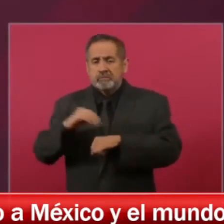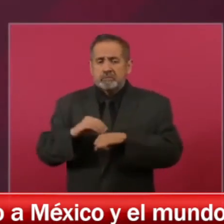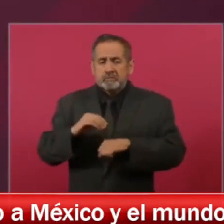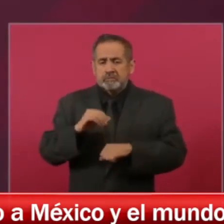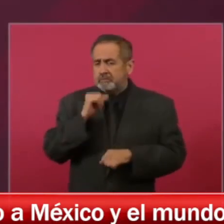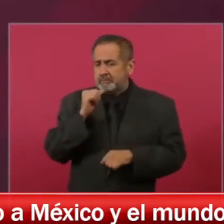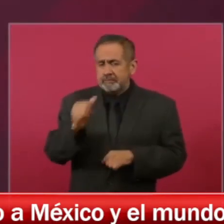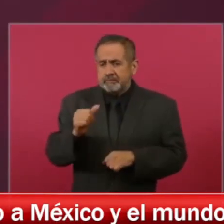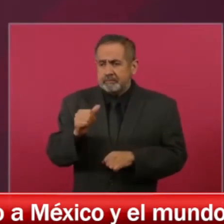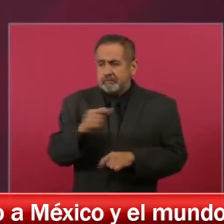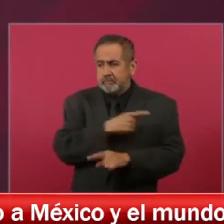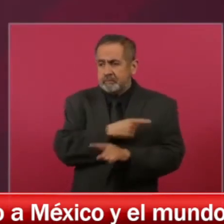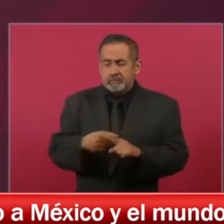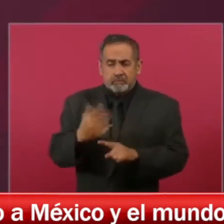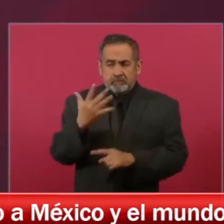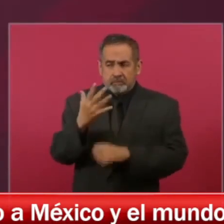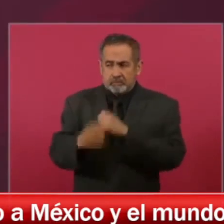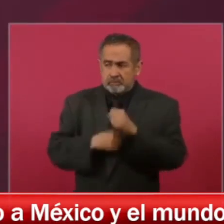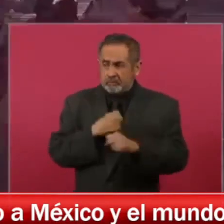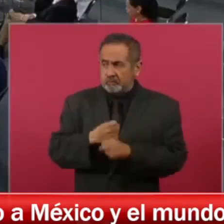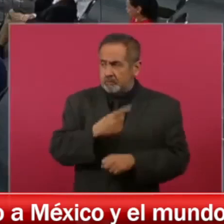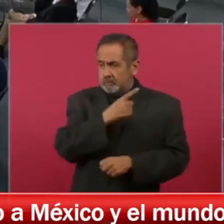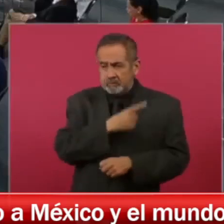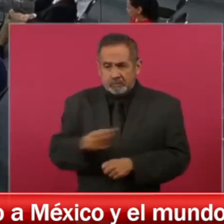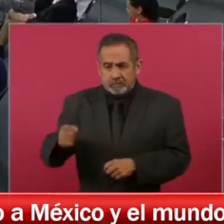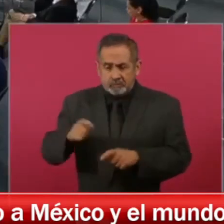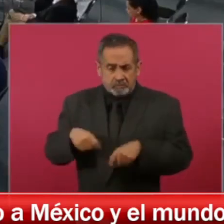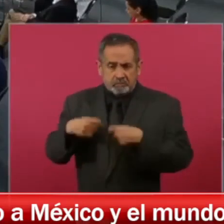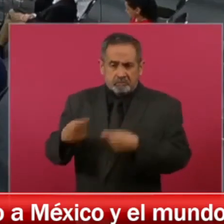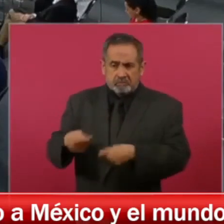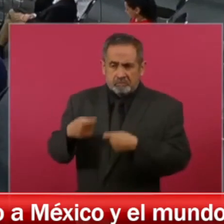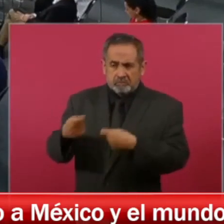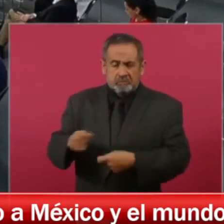en 50 años como ha aumentado